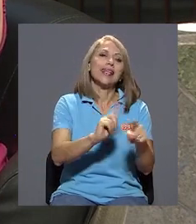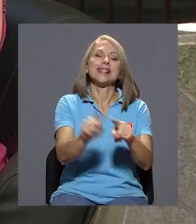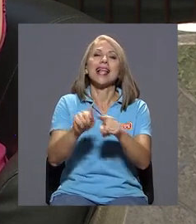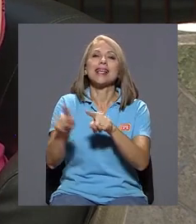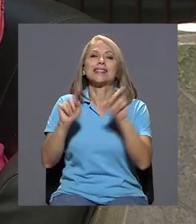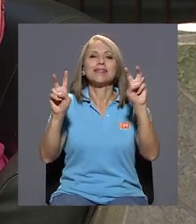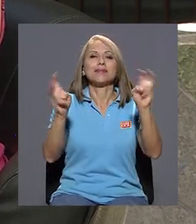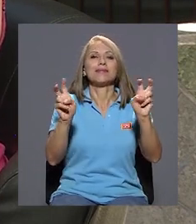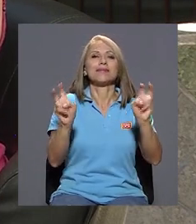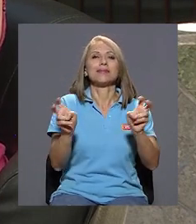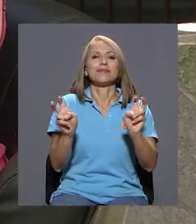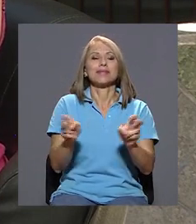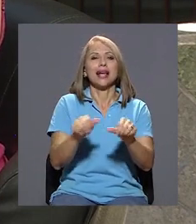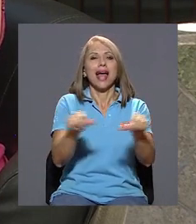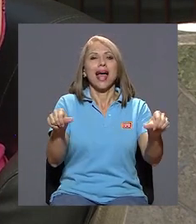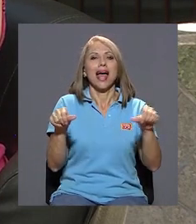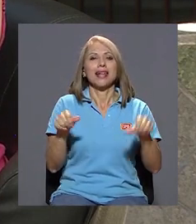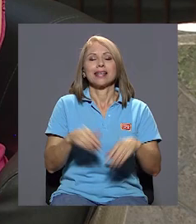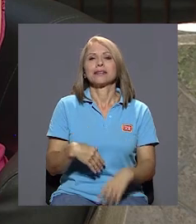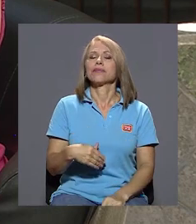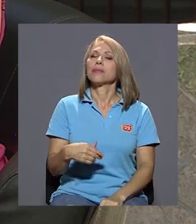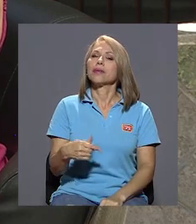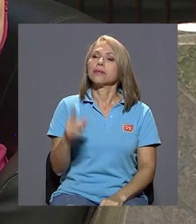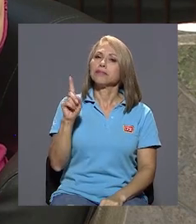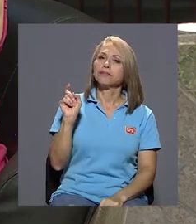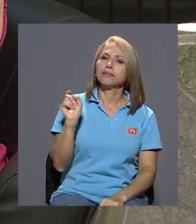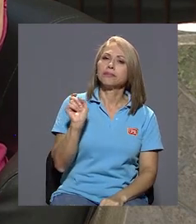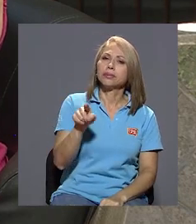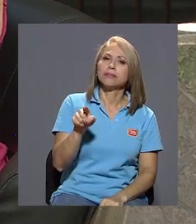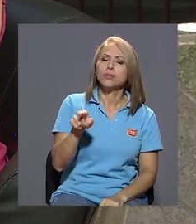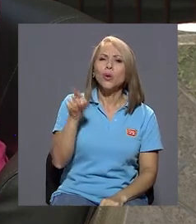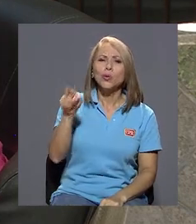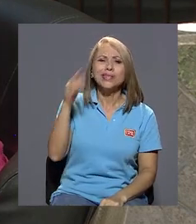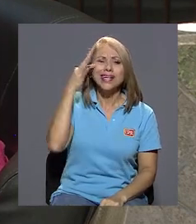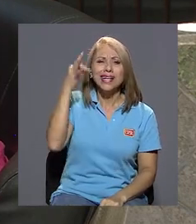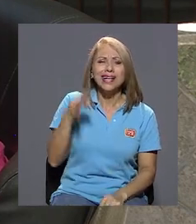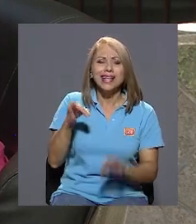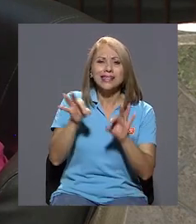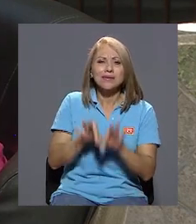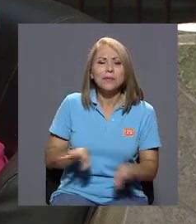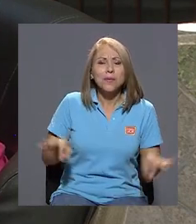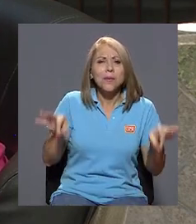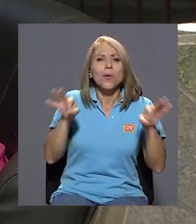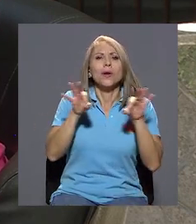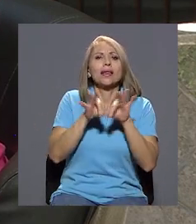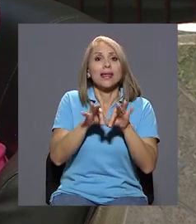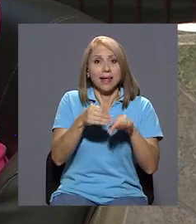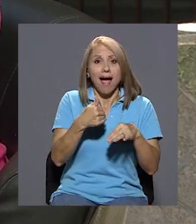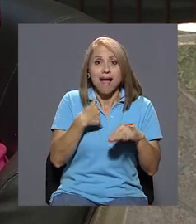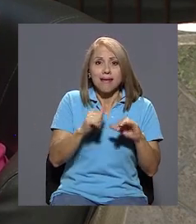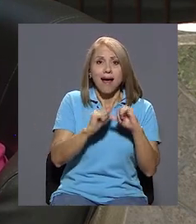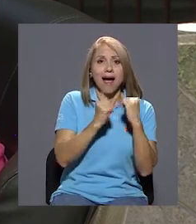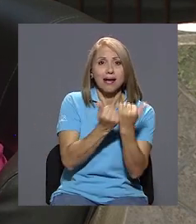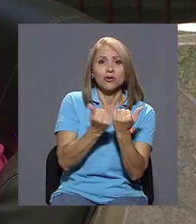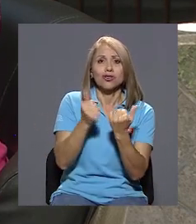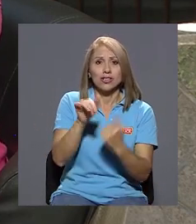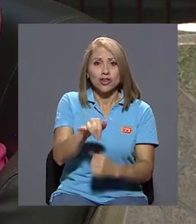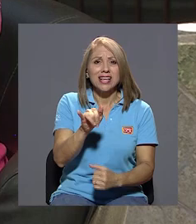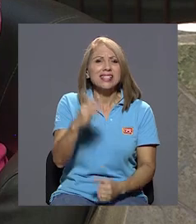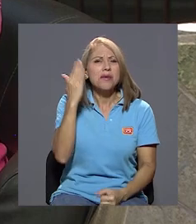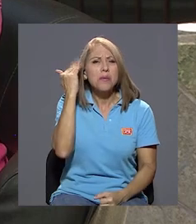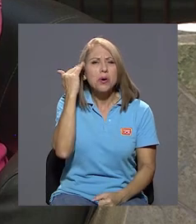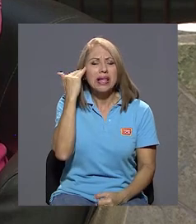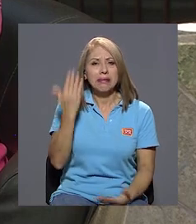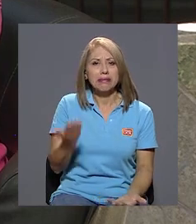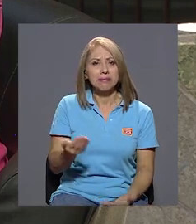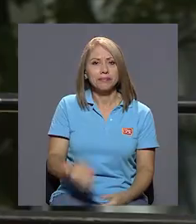áreas. Sí quería preguntarle, ¿por qué usted cree que es importante que haya, digamos, asociaciones